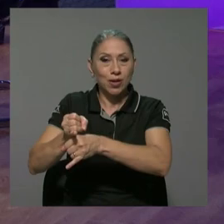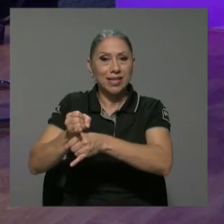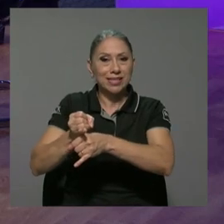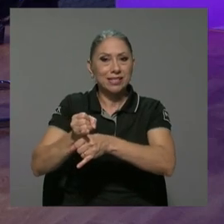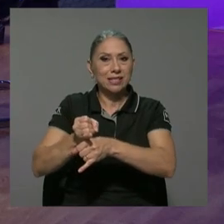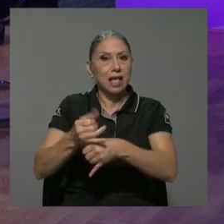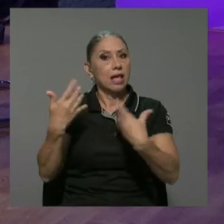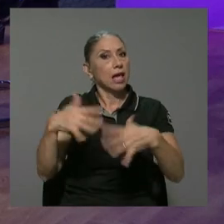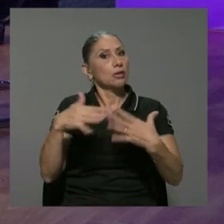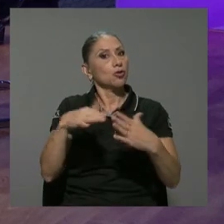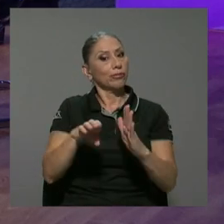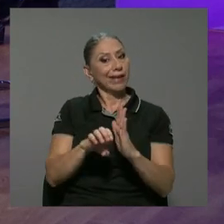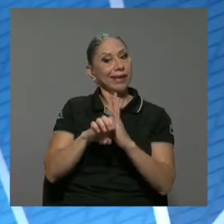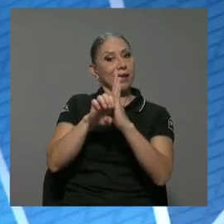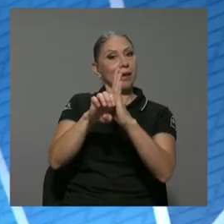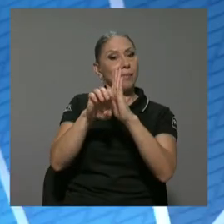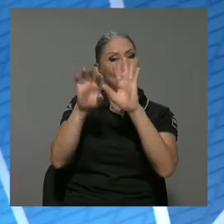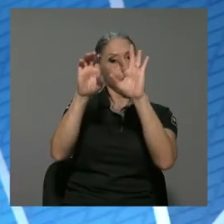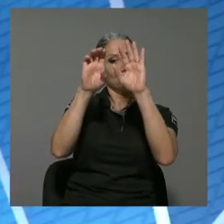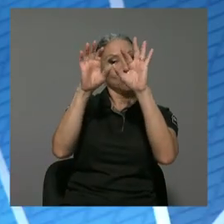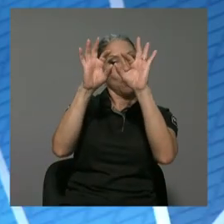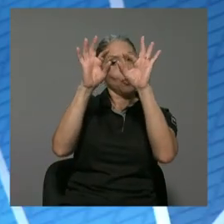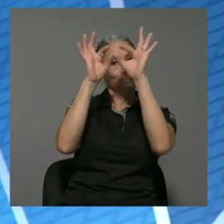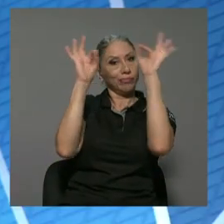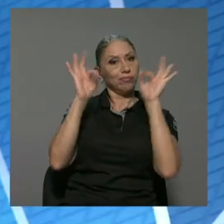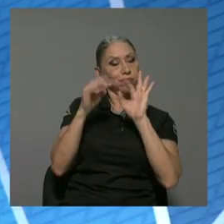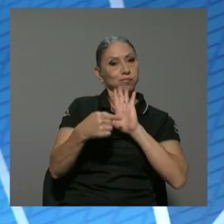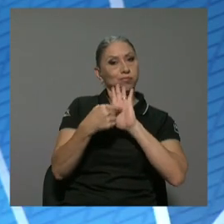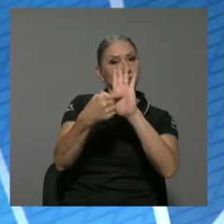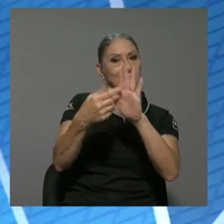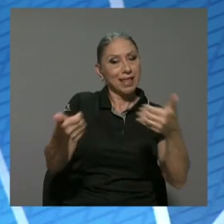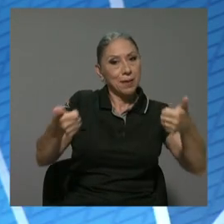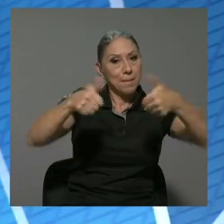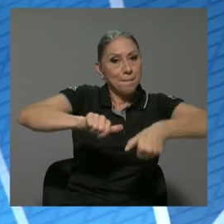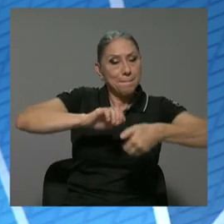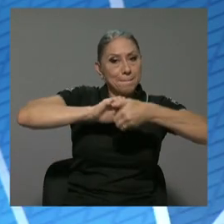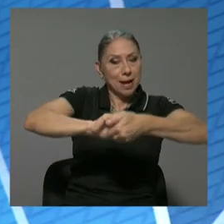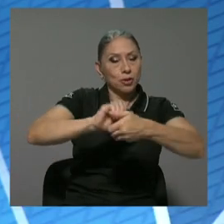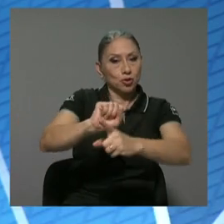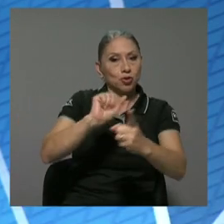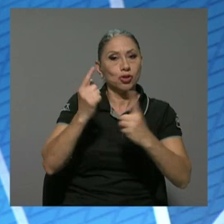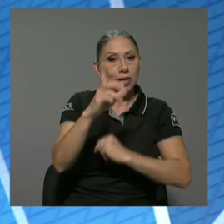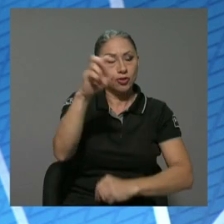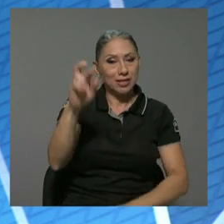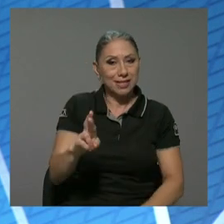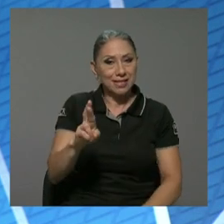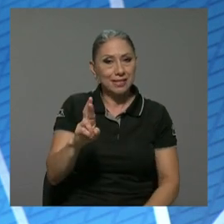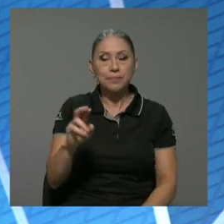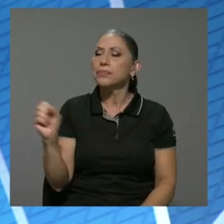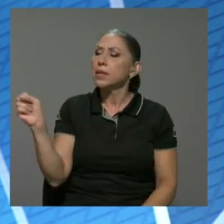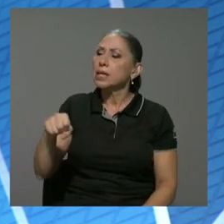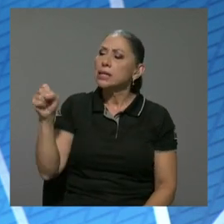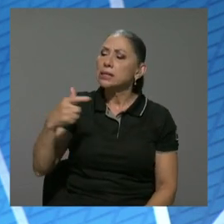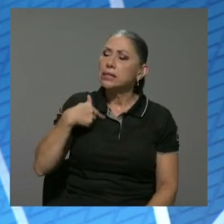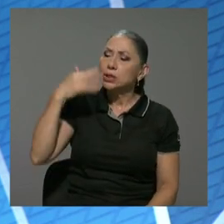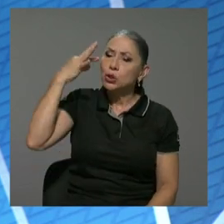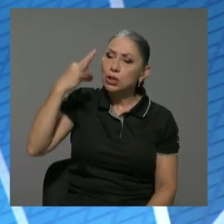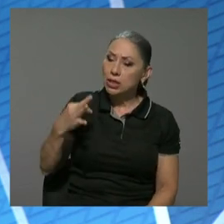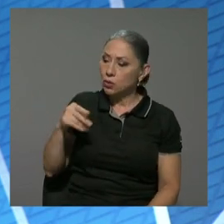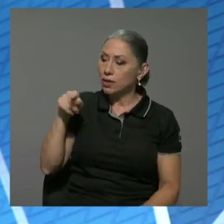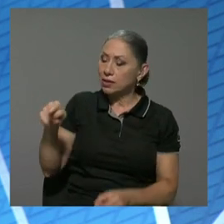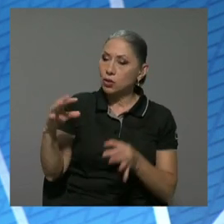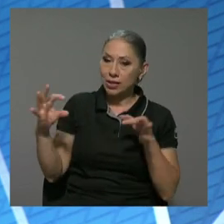emblema de ese pacto social costarricense. Sí, creo que esto tiene que ver, don